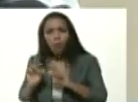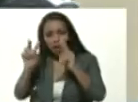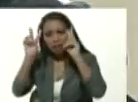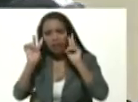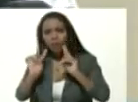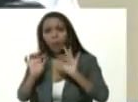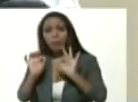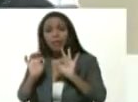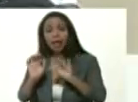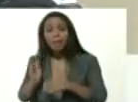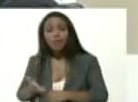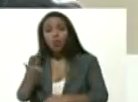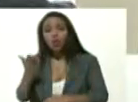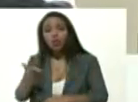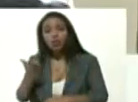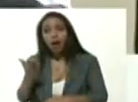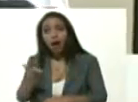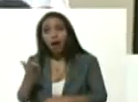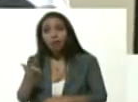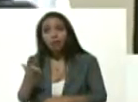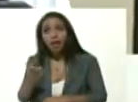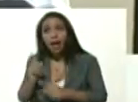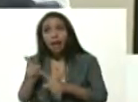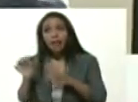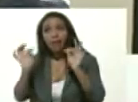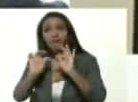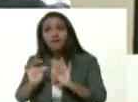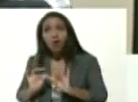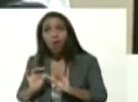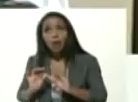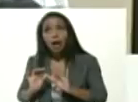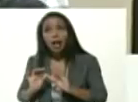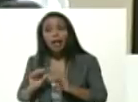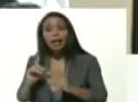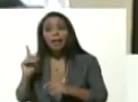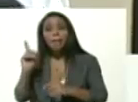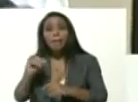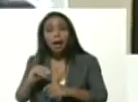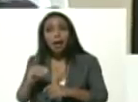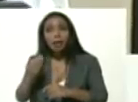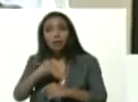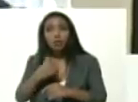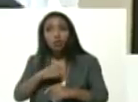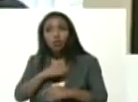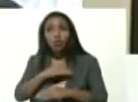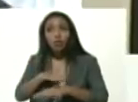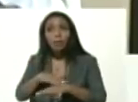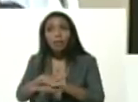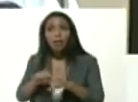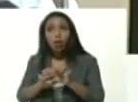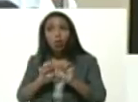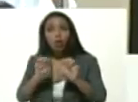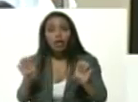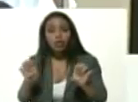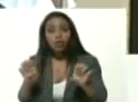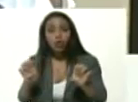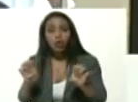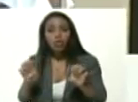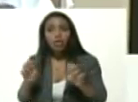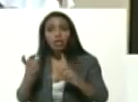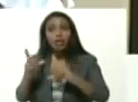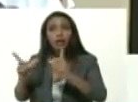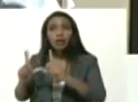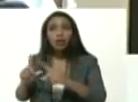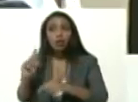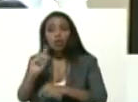eso es importante, presidente, que estas dinámicas, que además estamos acompañando desde el Ministerio de Educación, desde los canales de televisión, no se vea